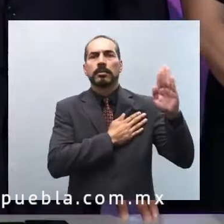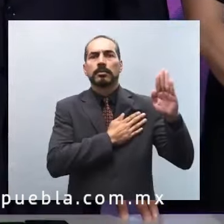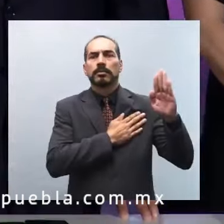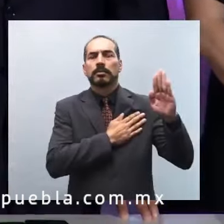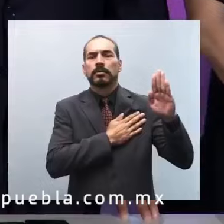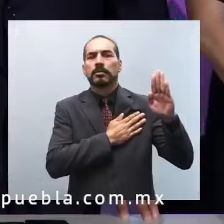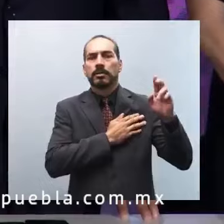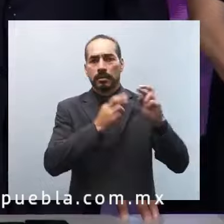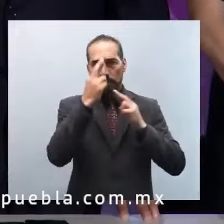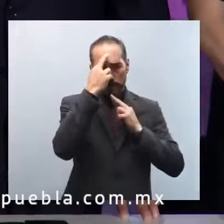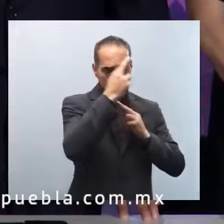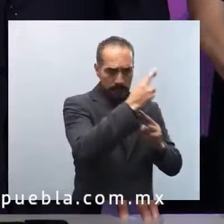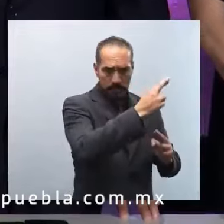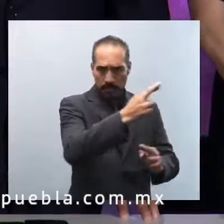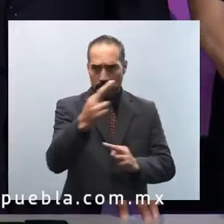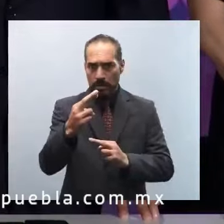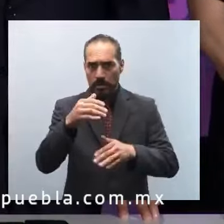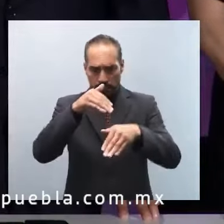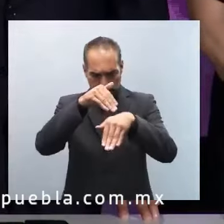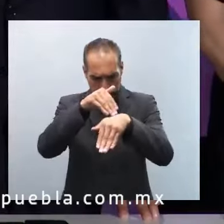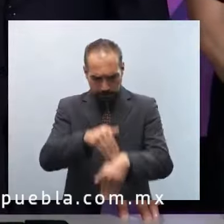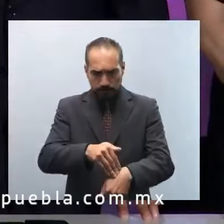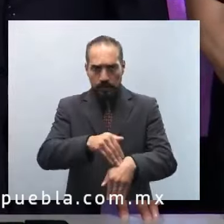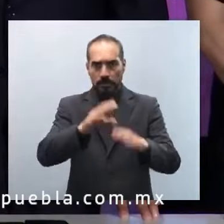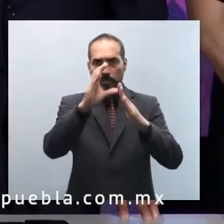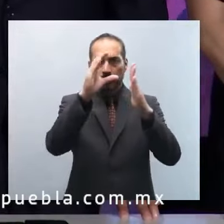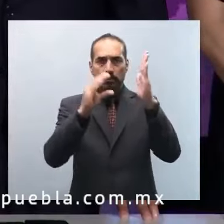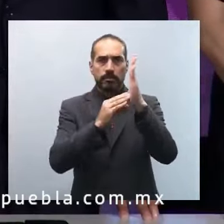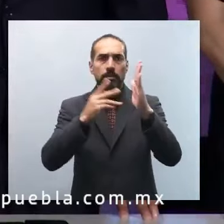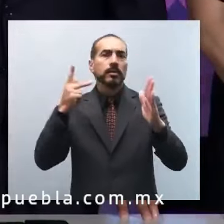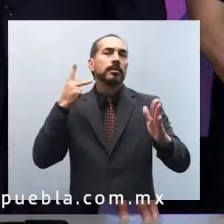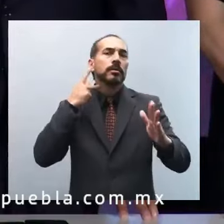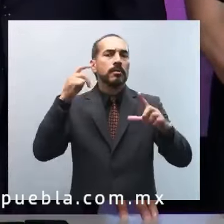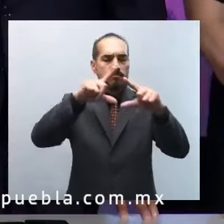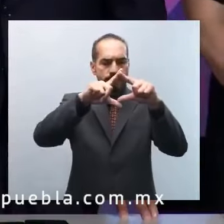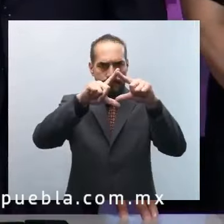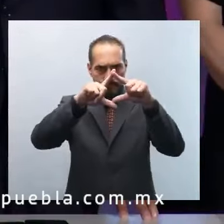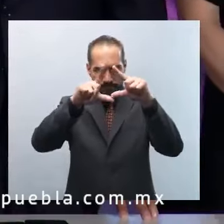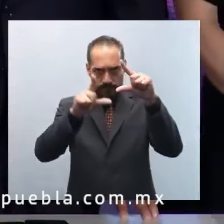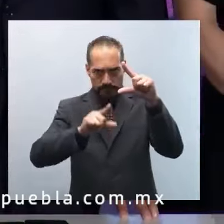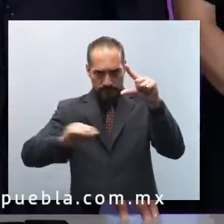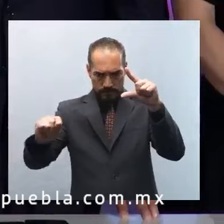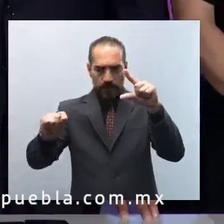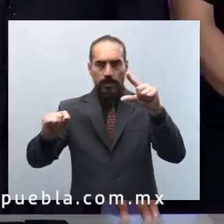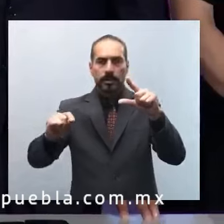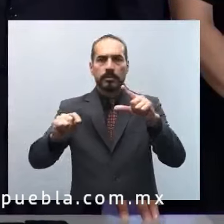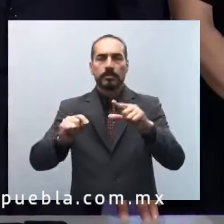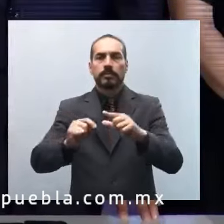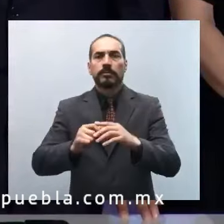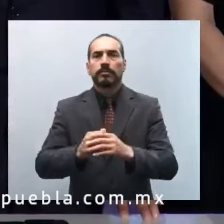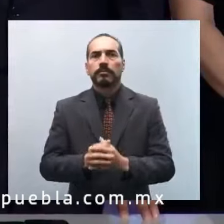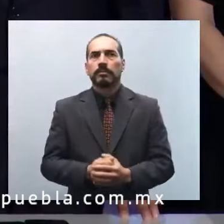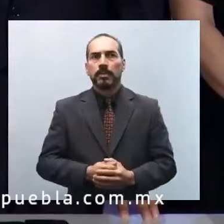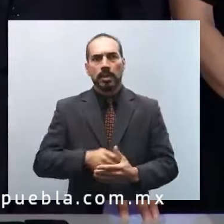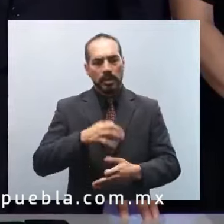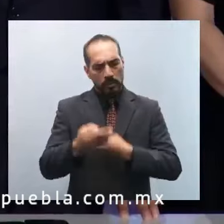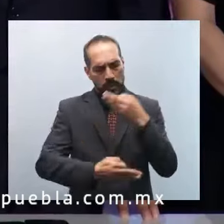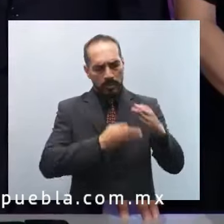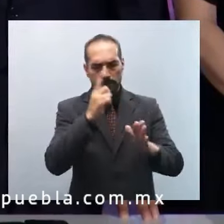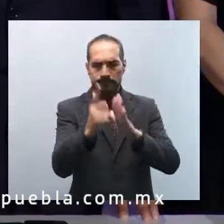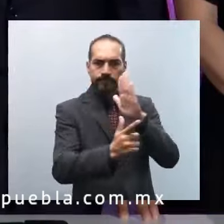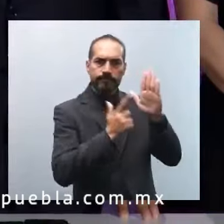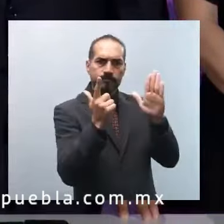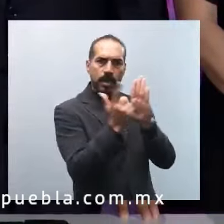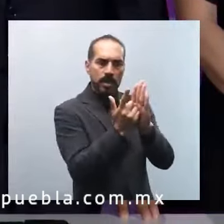hacer guardar la Constitución política de los Estados Unidos mexicanos y las leyes